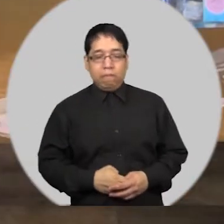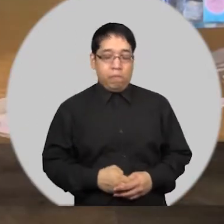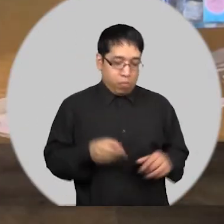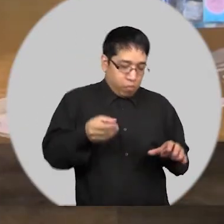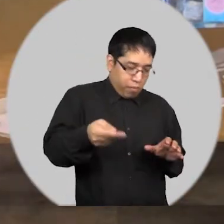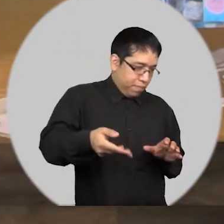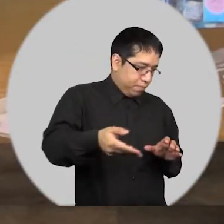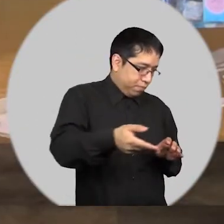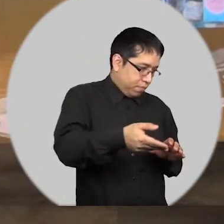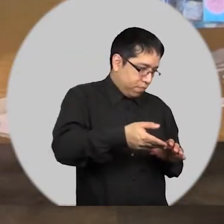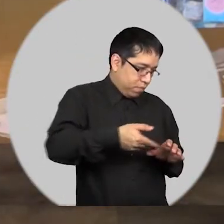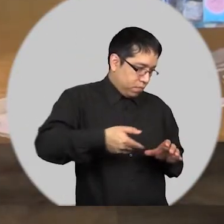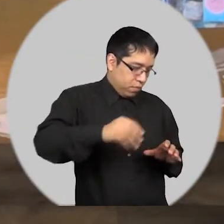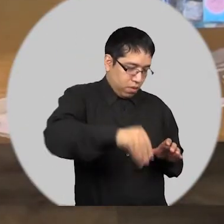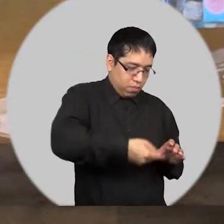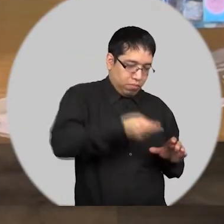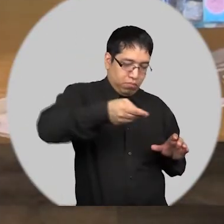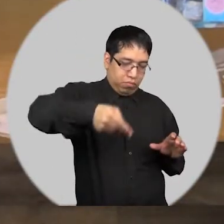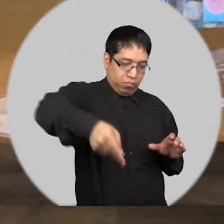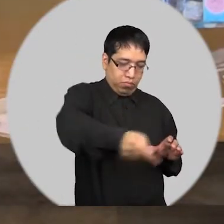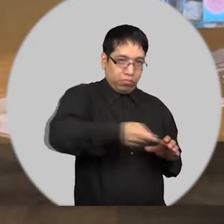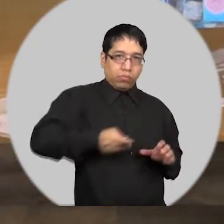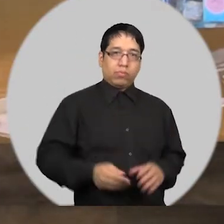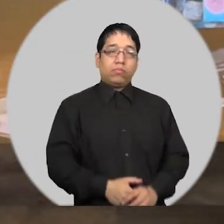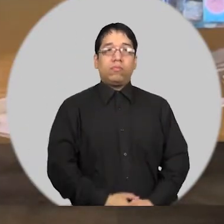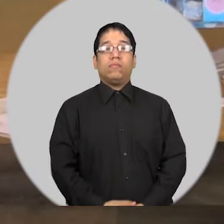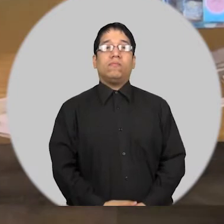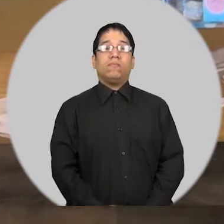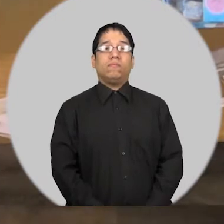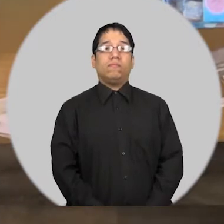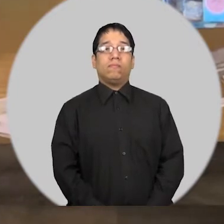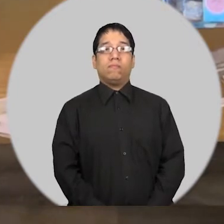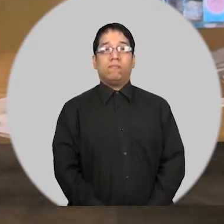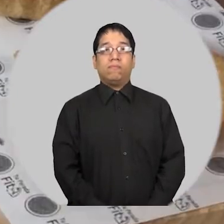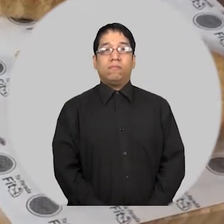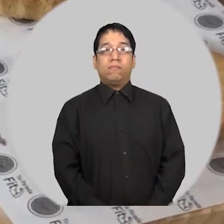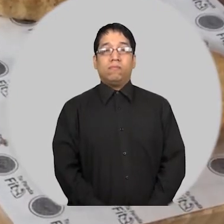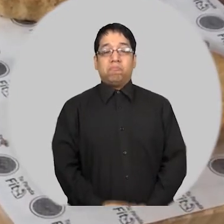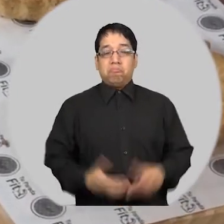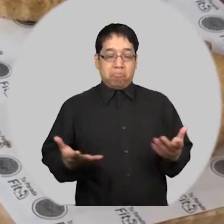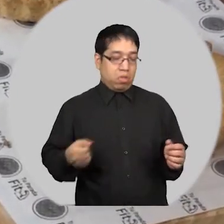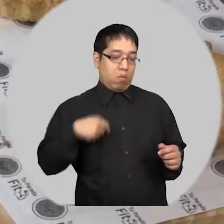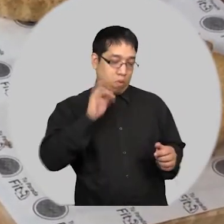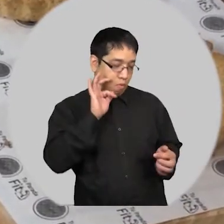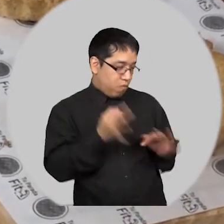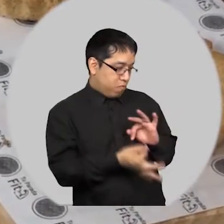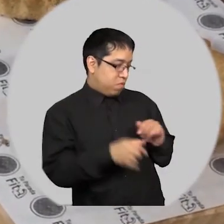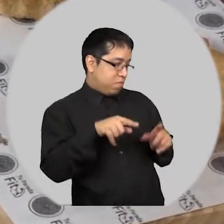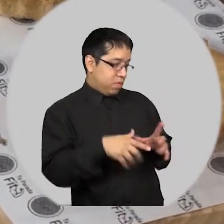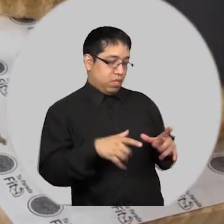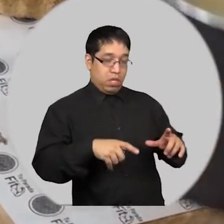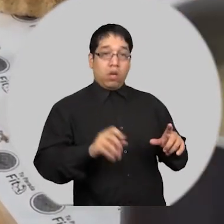Vamos poniendo. pueden hacerlo de esta